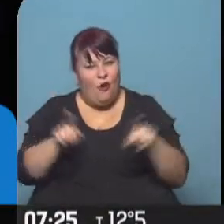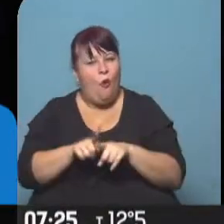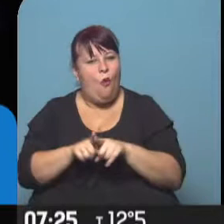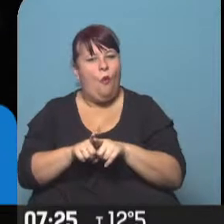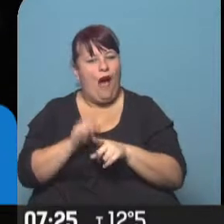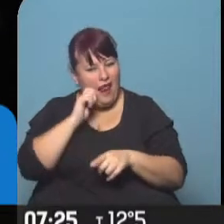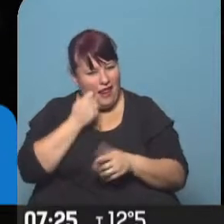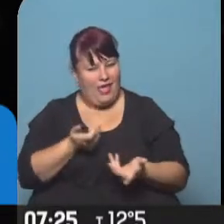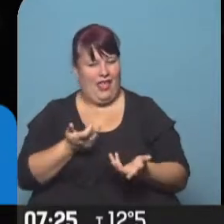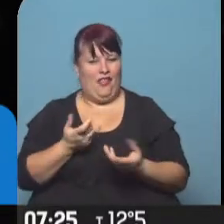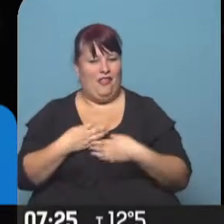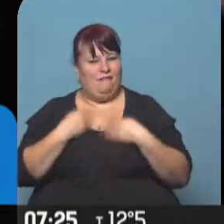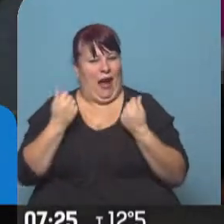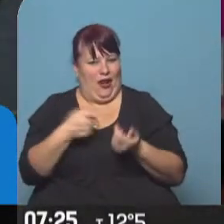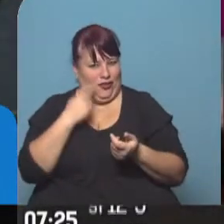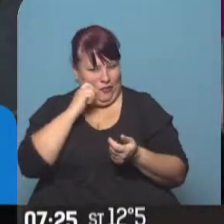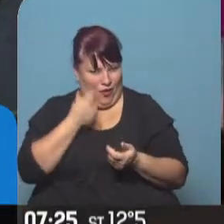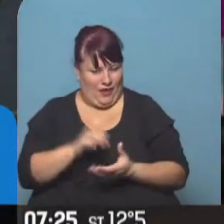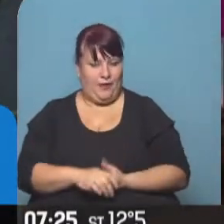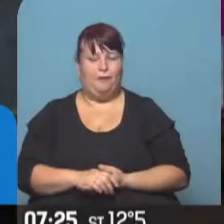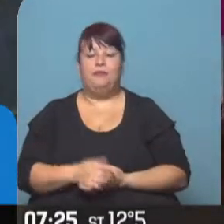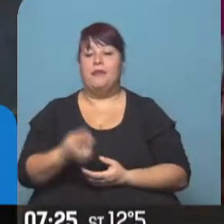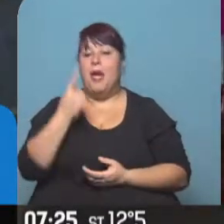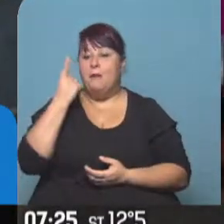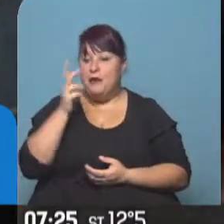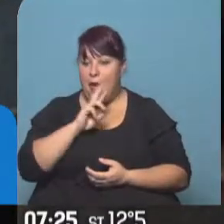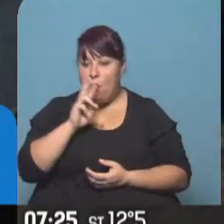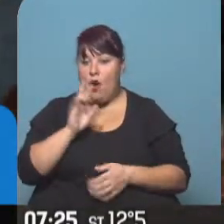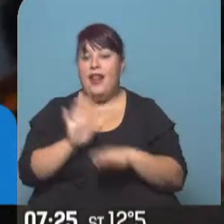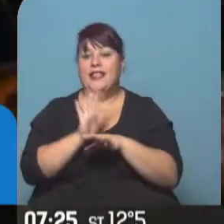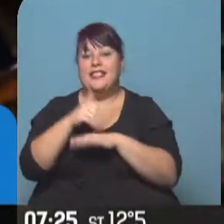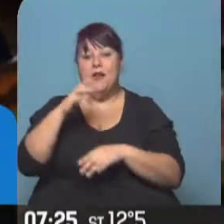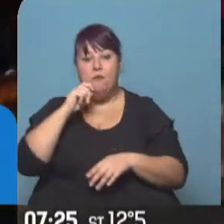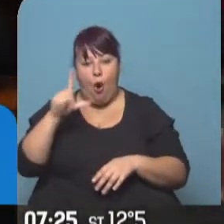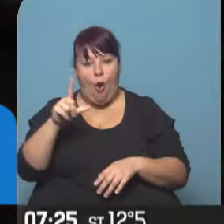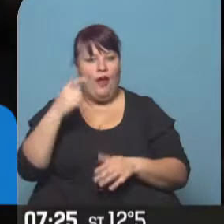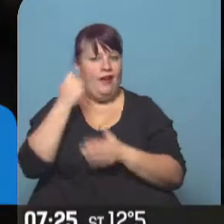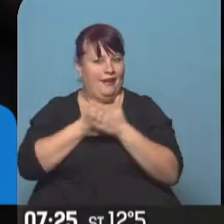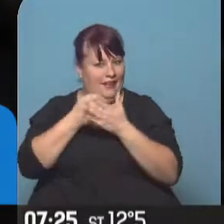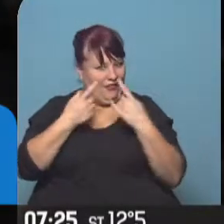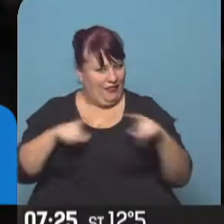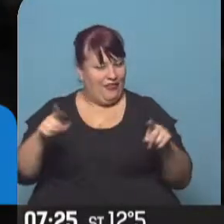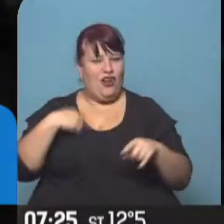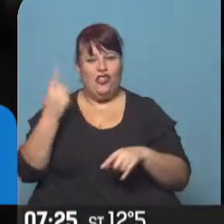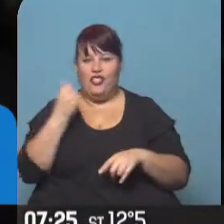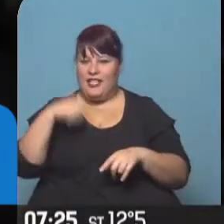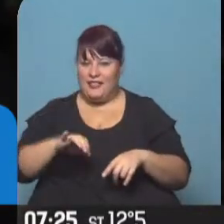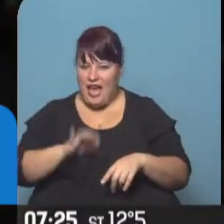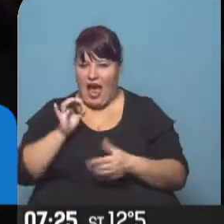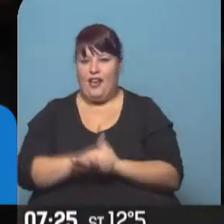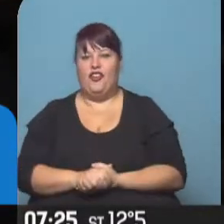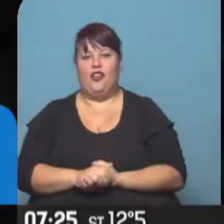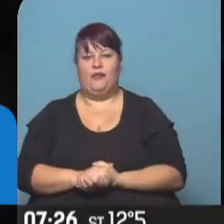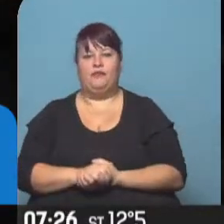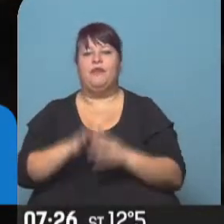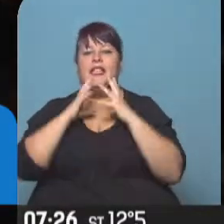muy enriquecedora espiritualmente para nosotros, ¿no? Primeras mujeres de cine móvil, es un desafío muy grande que hicimos este año.